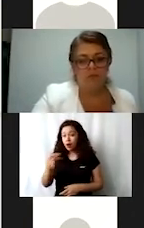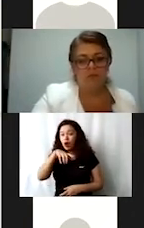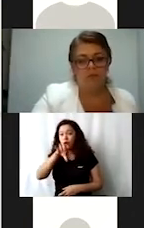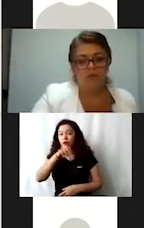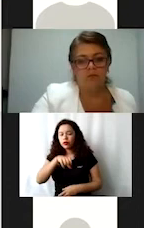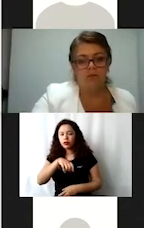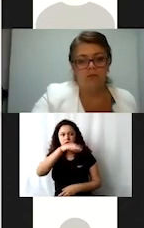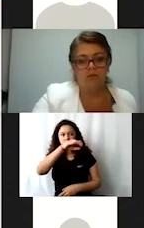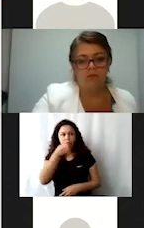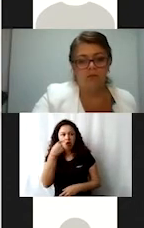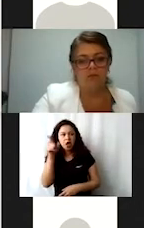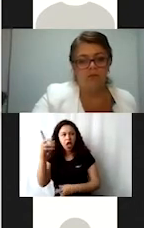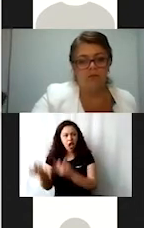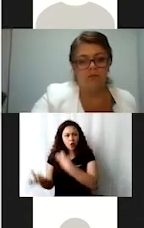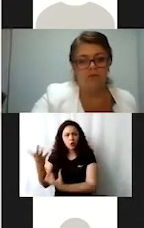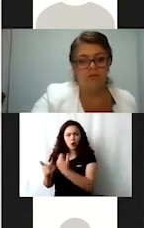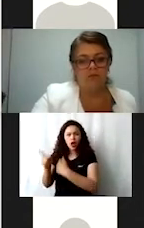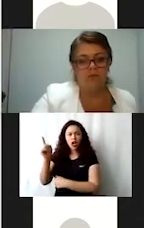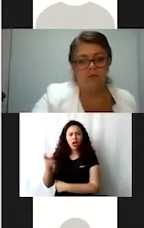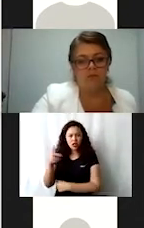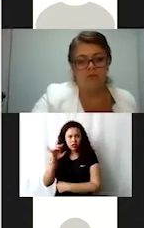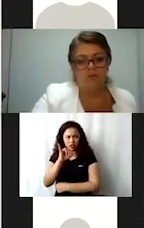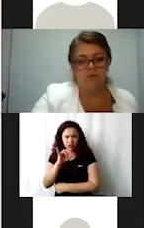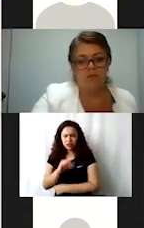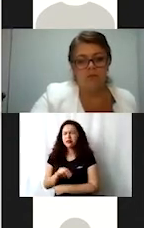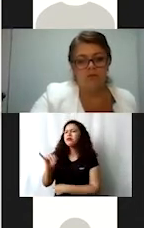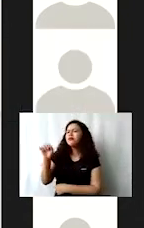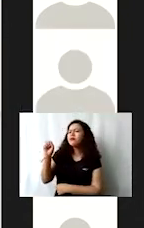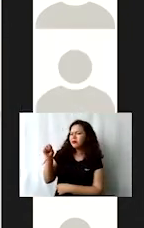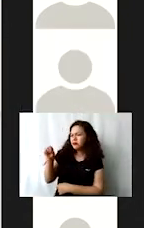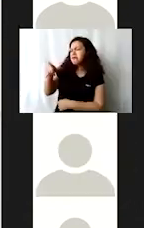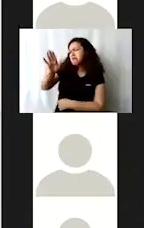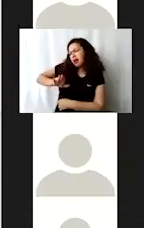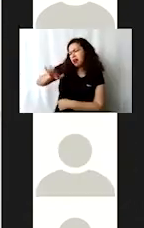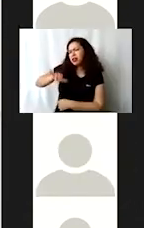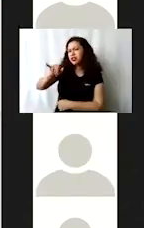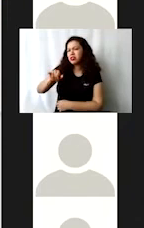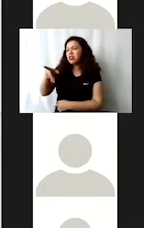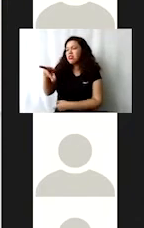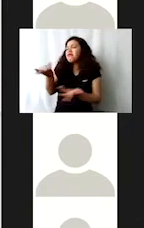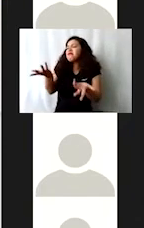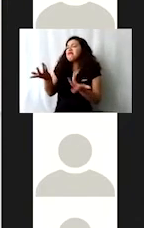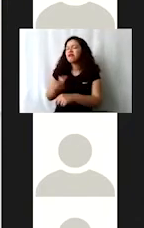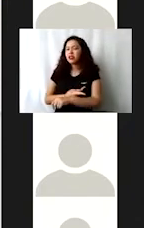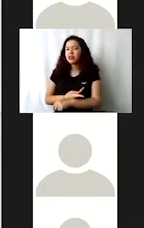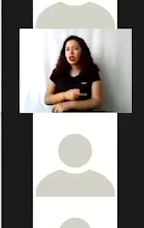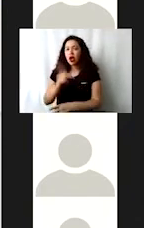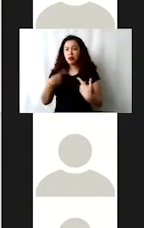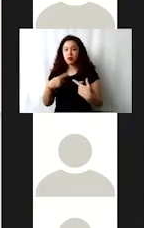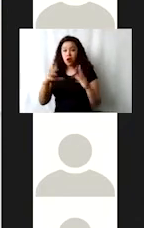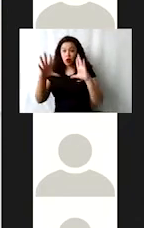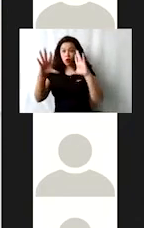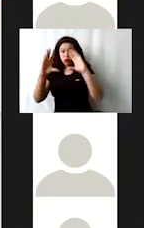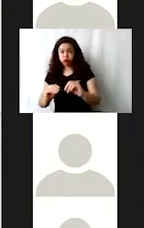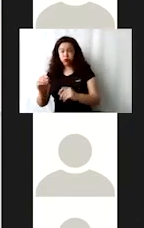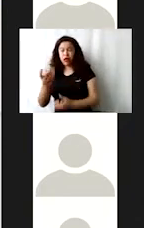Oye, ¿no se está quemando algo por allá? Sí, eso parece. ¿Qué hay con eso? Alguien debería apagarlo antes de que